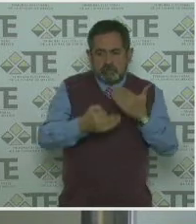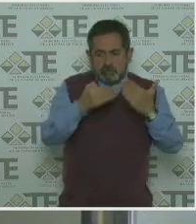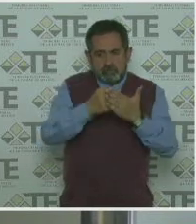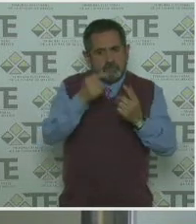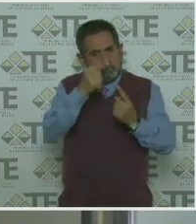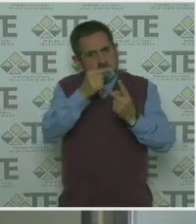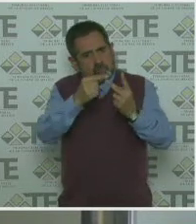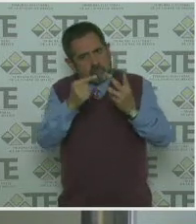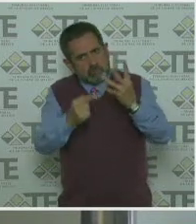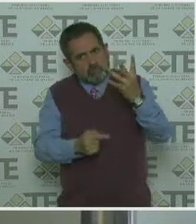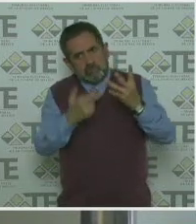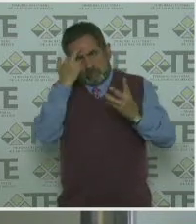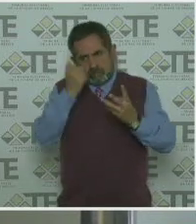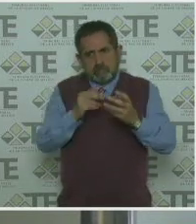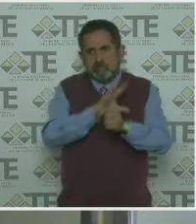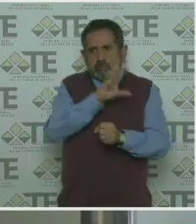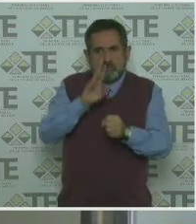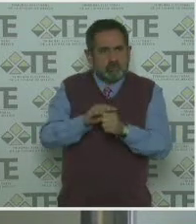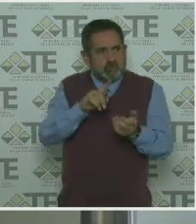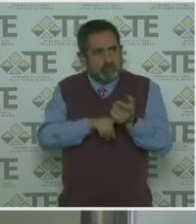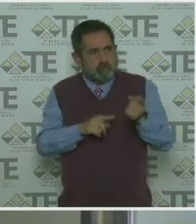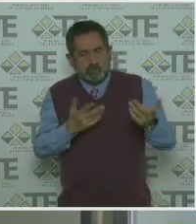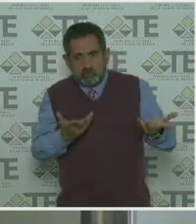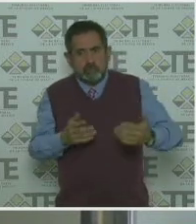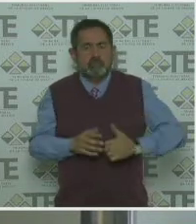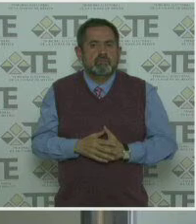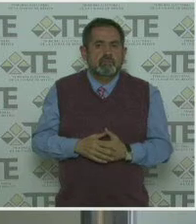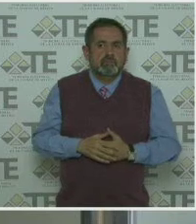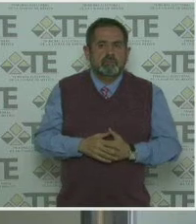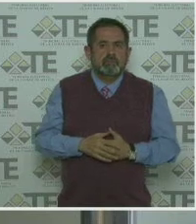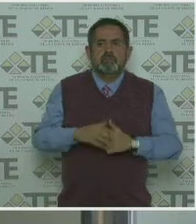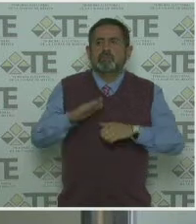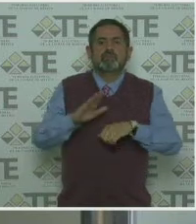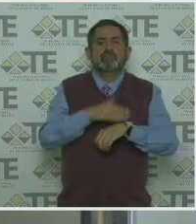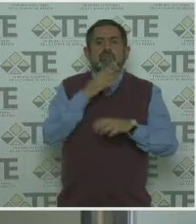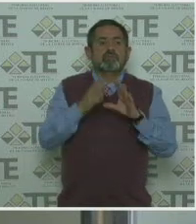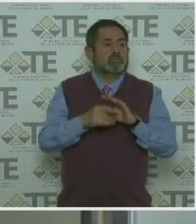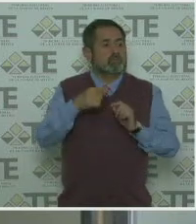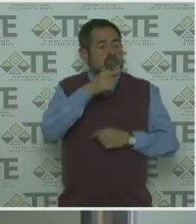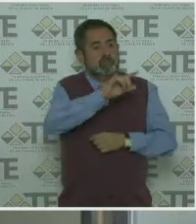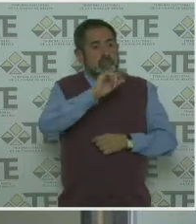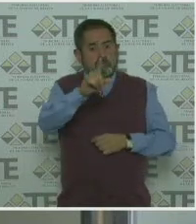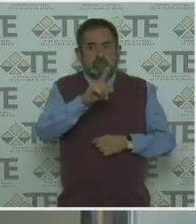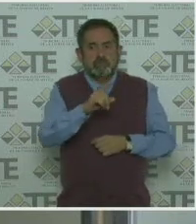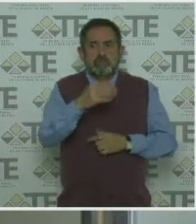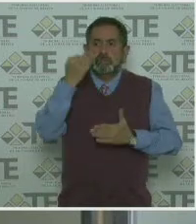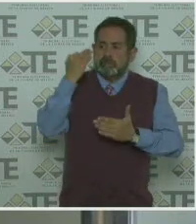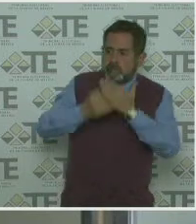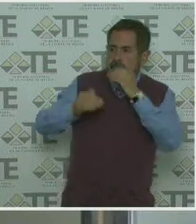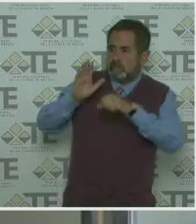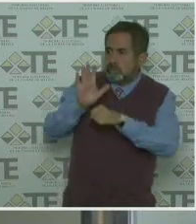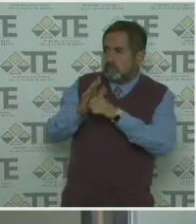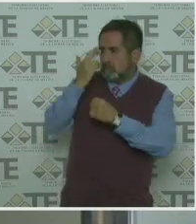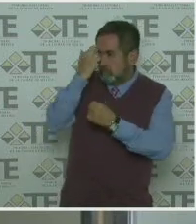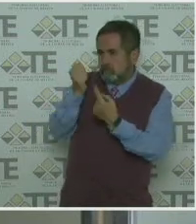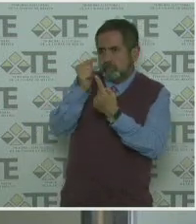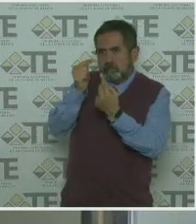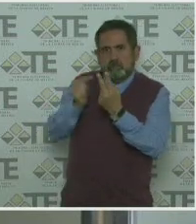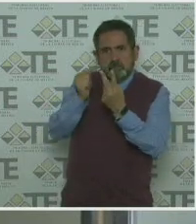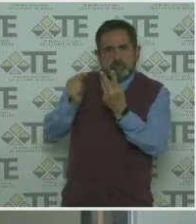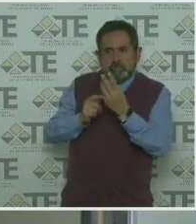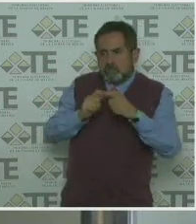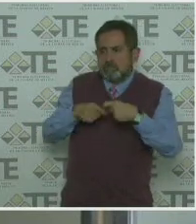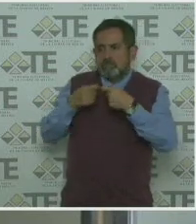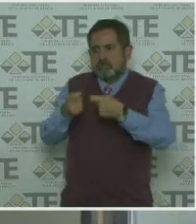indebida fundamentación y motivación. Ello porque la autoridad responsable se limitó a indicar las razones por las cuales el proyecto